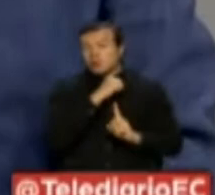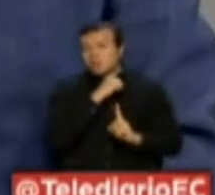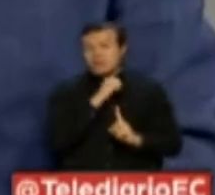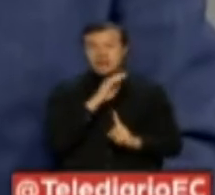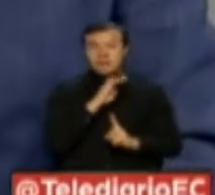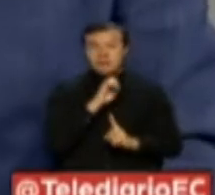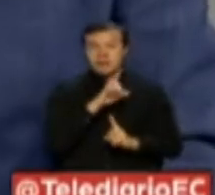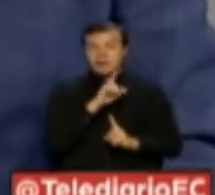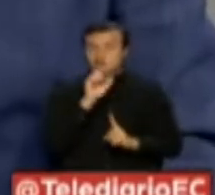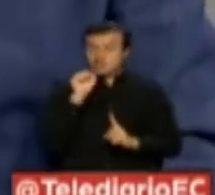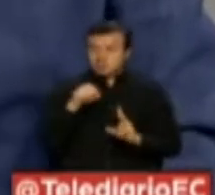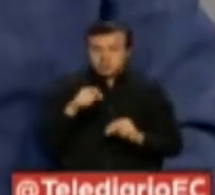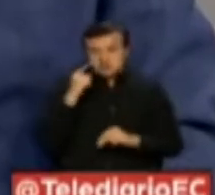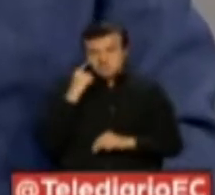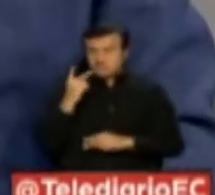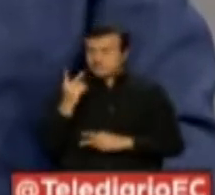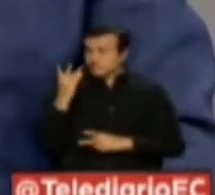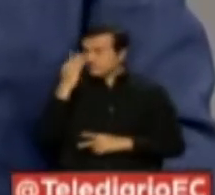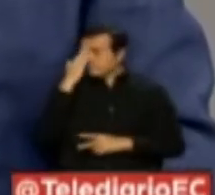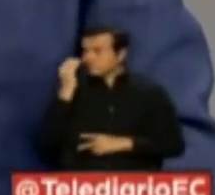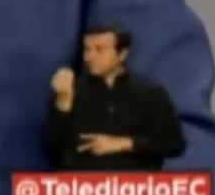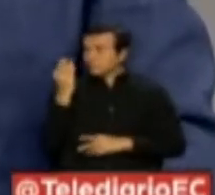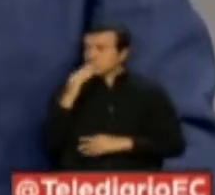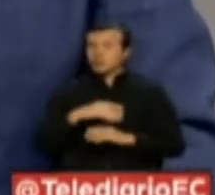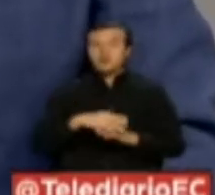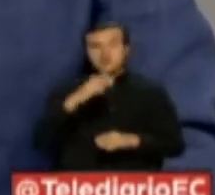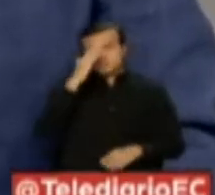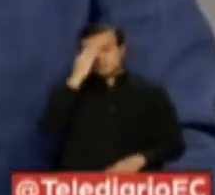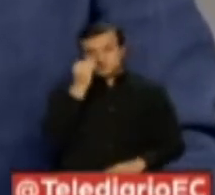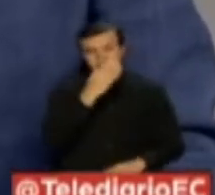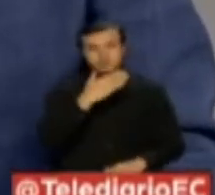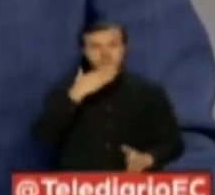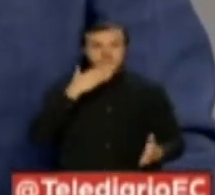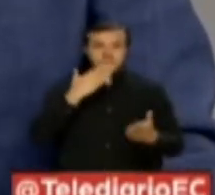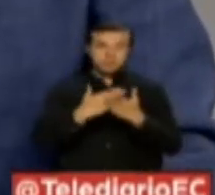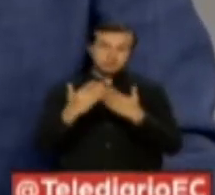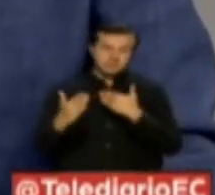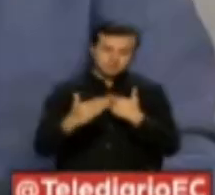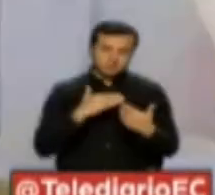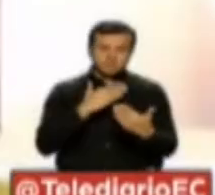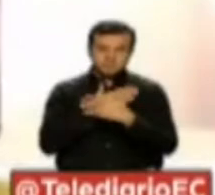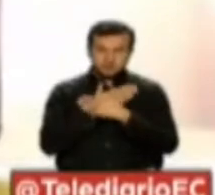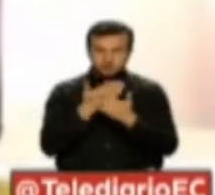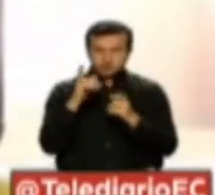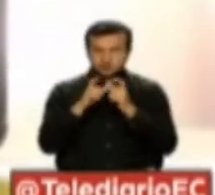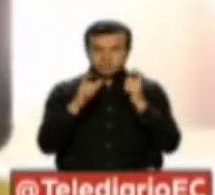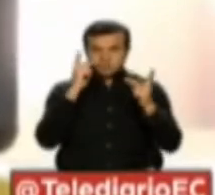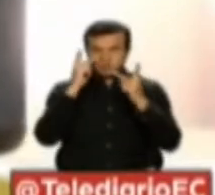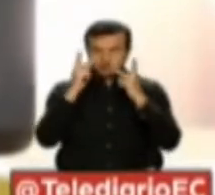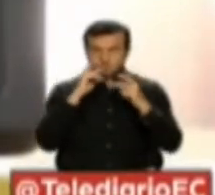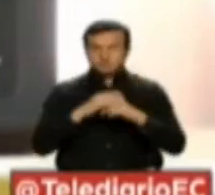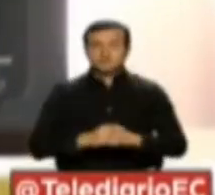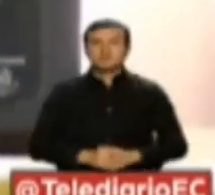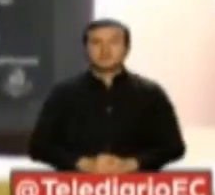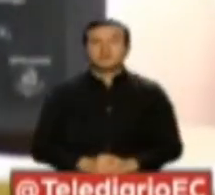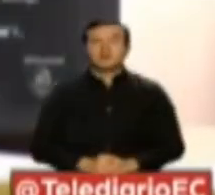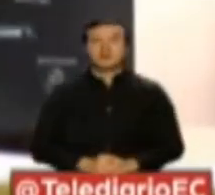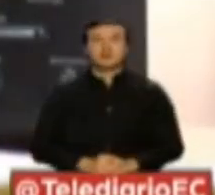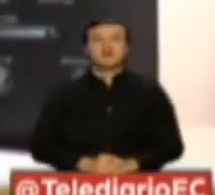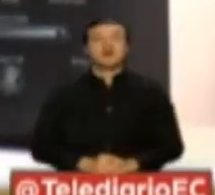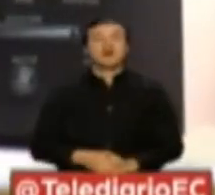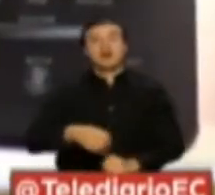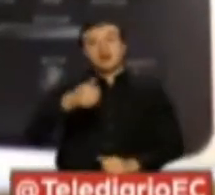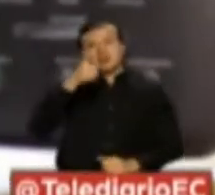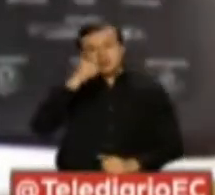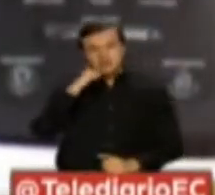Balda. Buenos días. Buenos días, Eduardo. Gracias por la invitación y un saludo también a los televidentes. Bueno, lo ocurrido